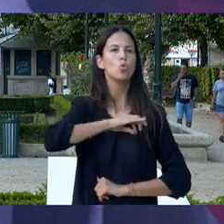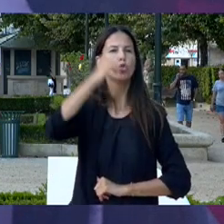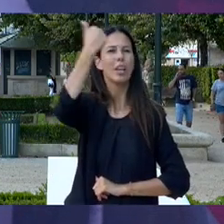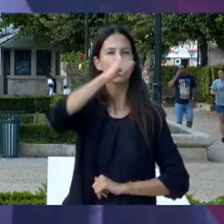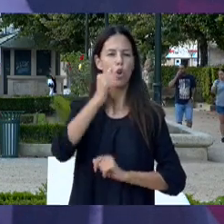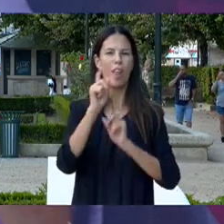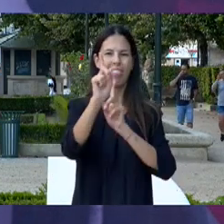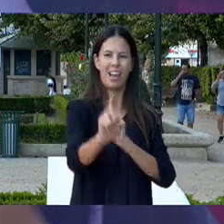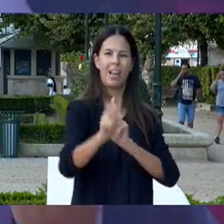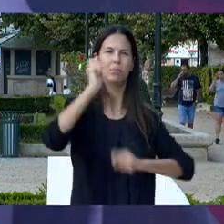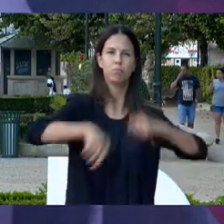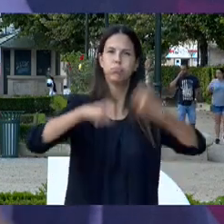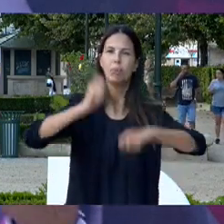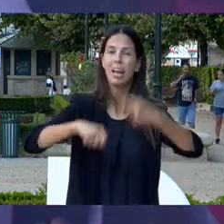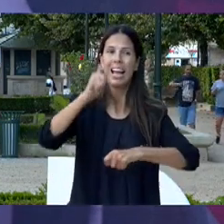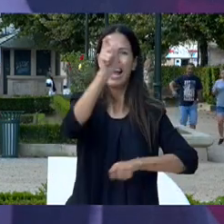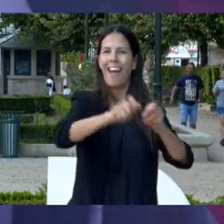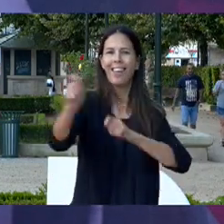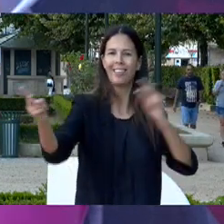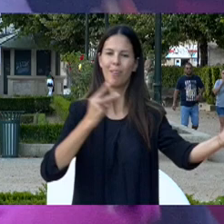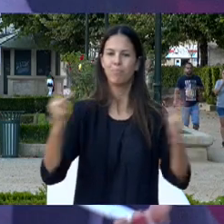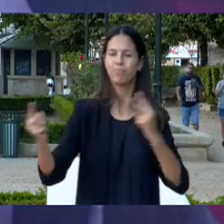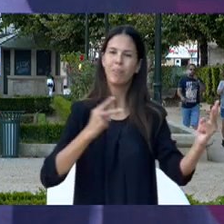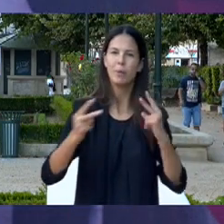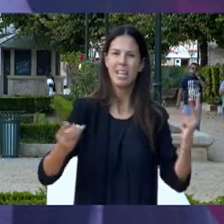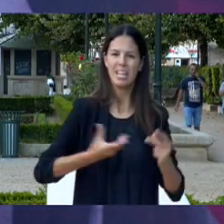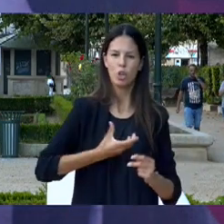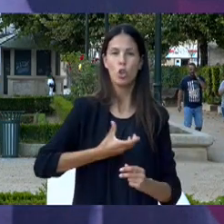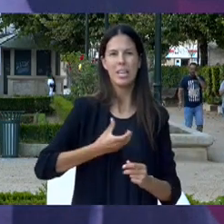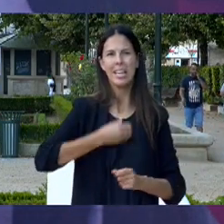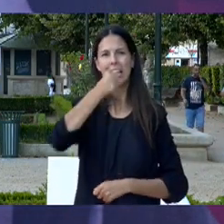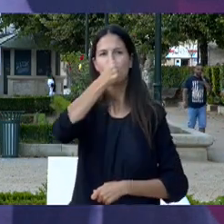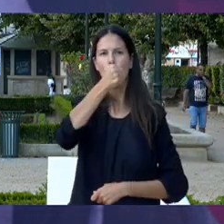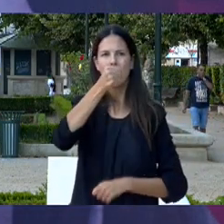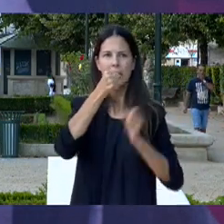tambor para que ninguén perdese o espectáculo da concelleira socialista pois